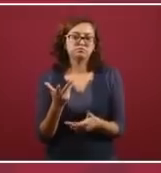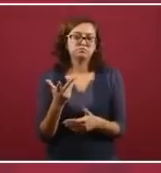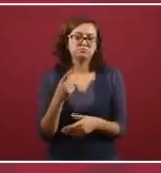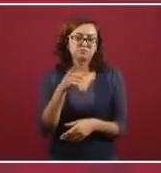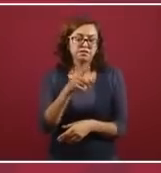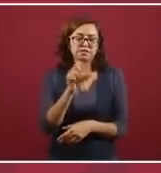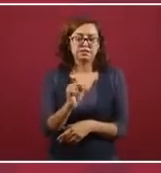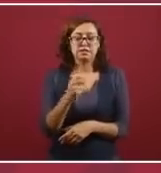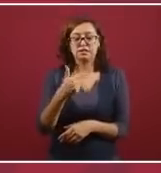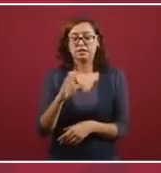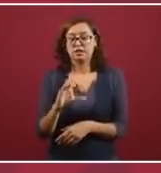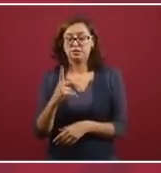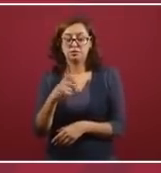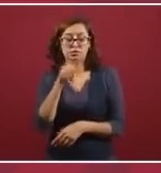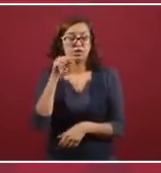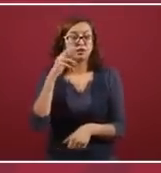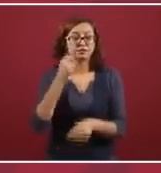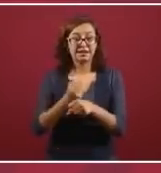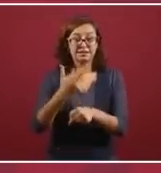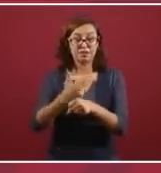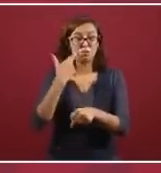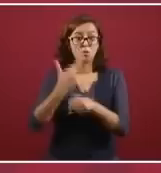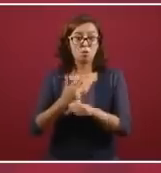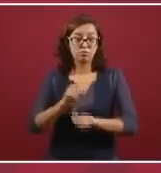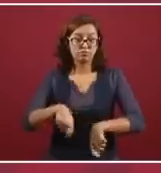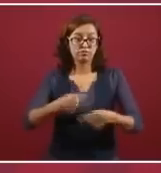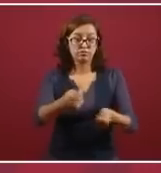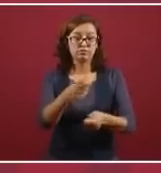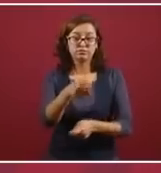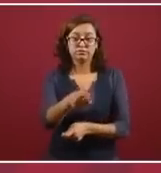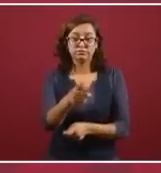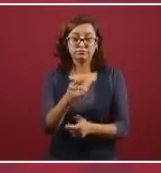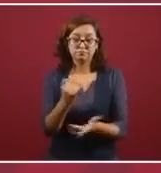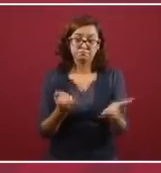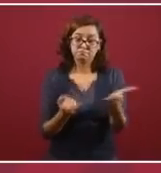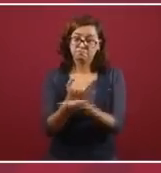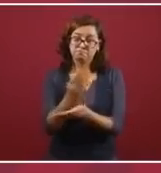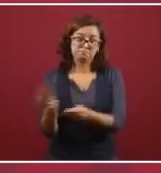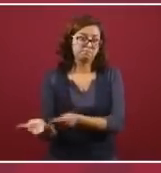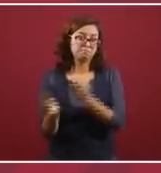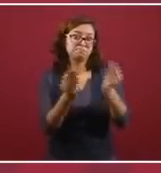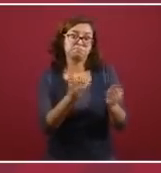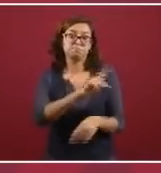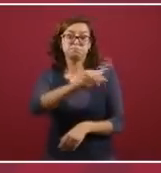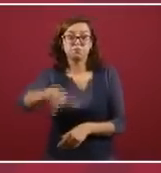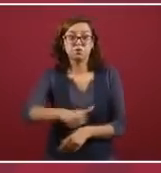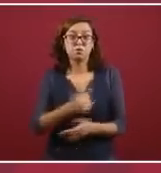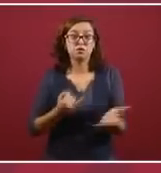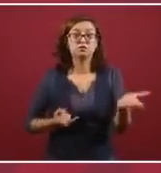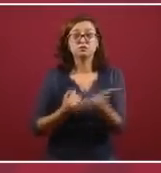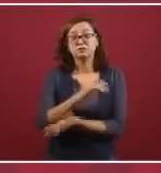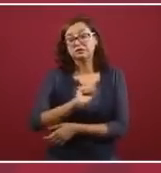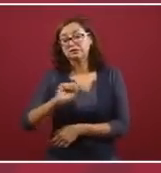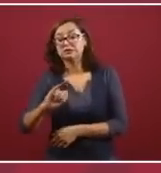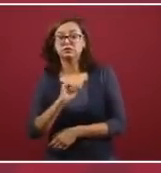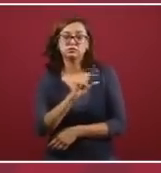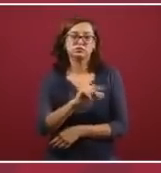secretario de Hacienda y ya queda en manos del legislativo.